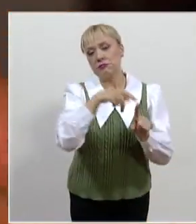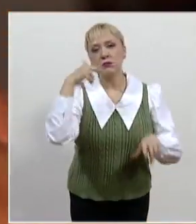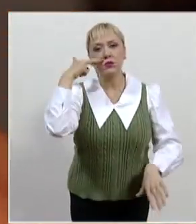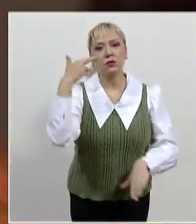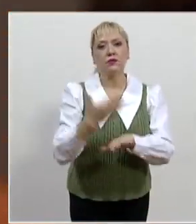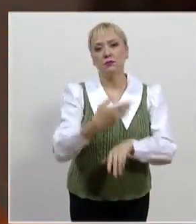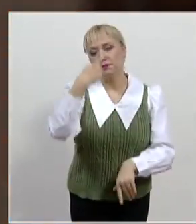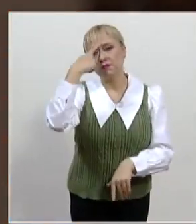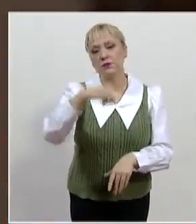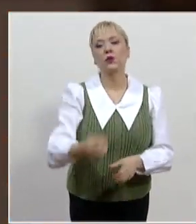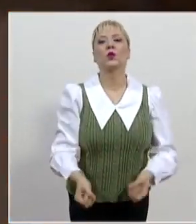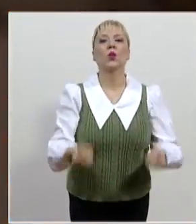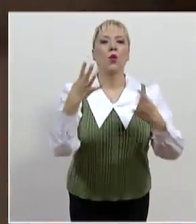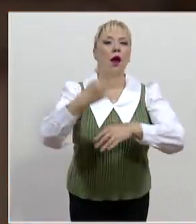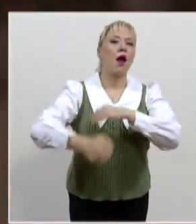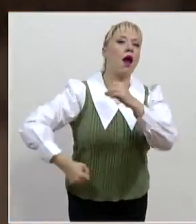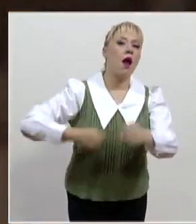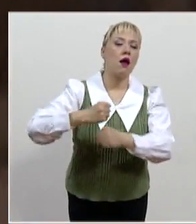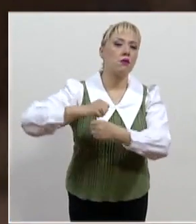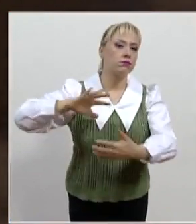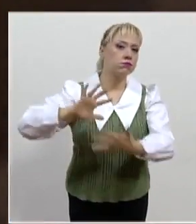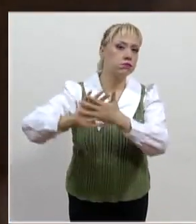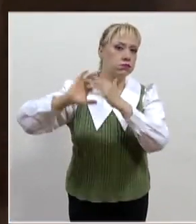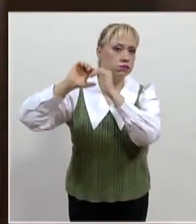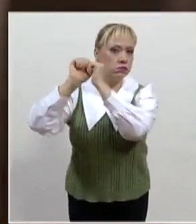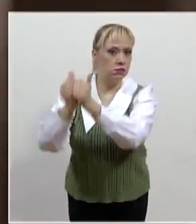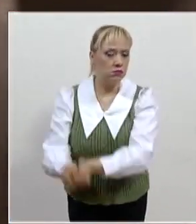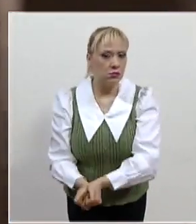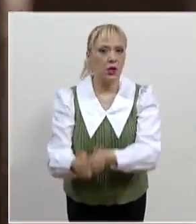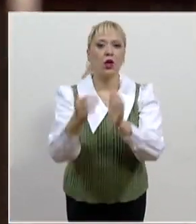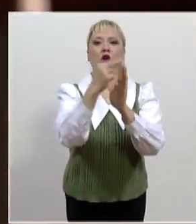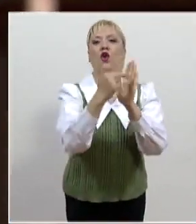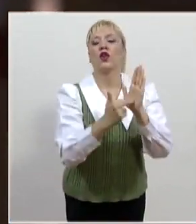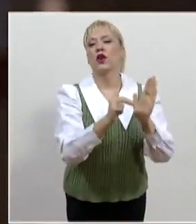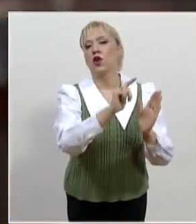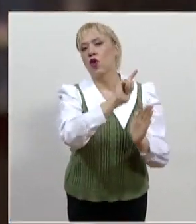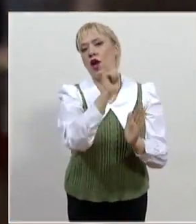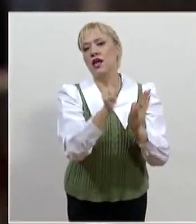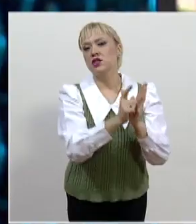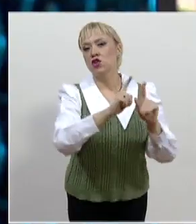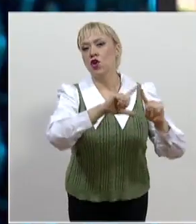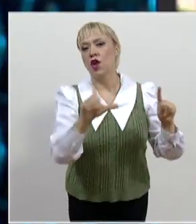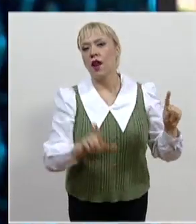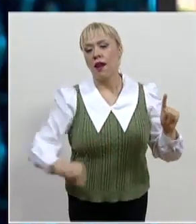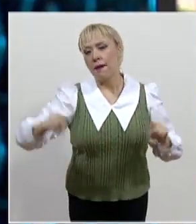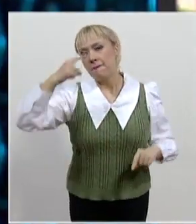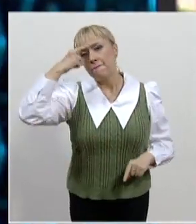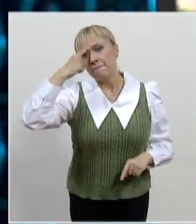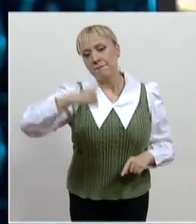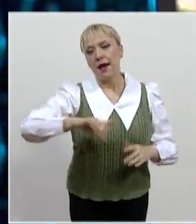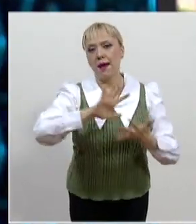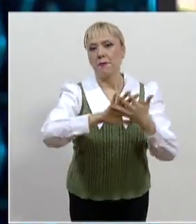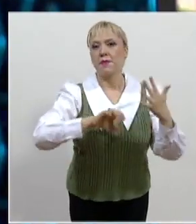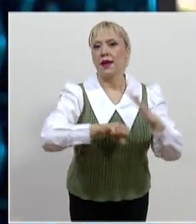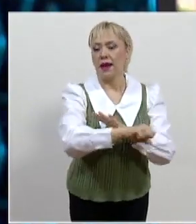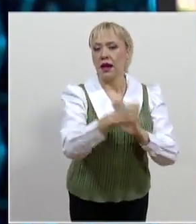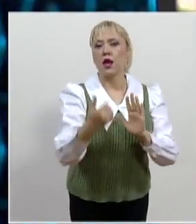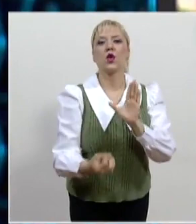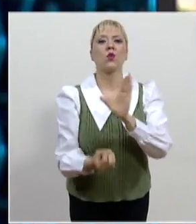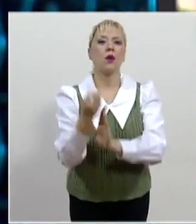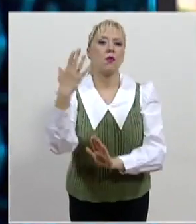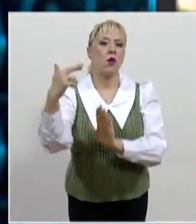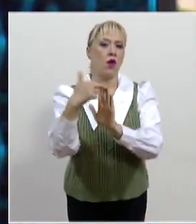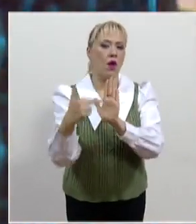de la Ley Nacional para la Ejecución Penal, del Código Nacional de Procedimientos Penales y de acuerdo también con los nuevos lineamientos del